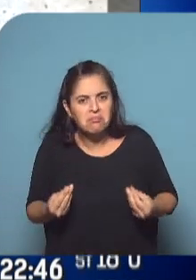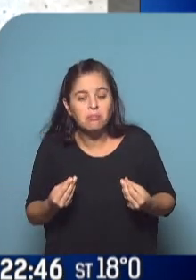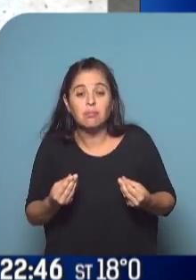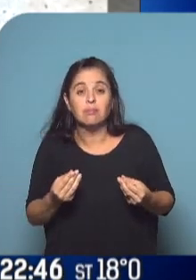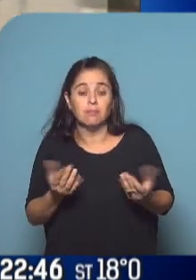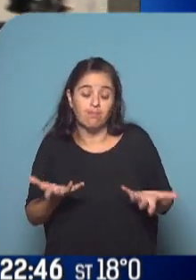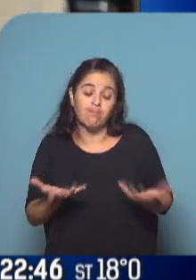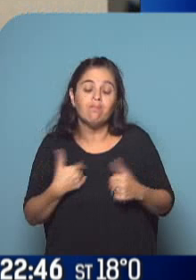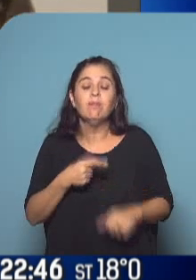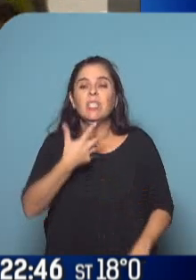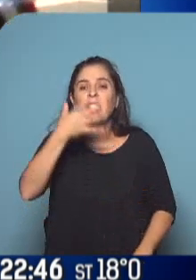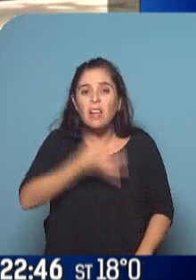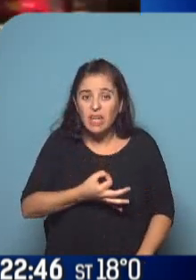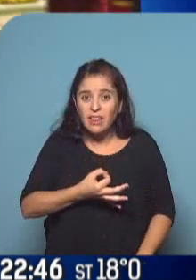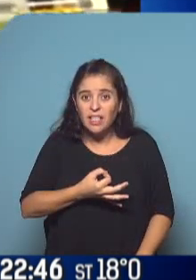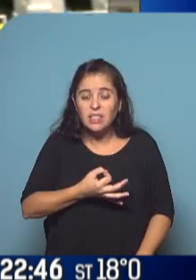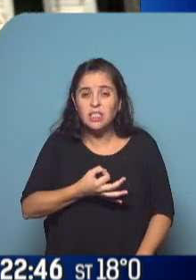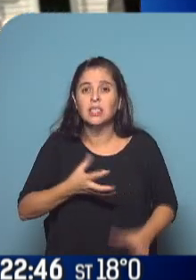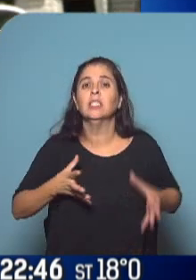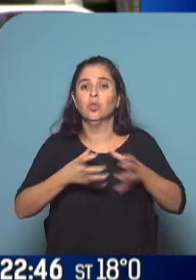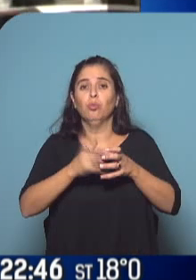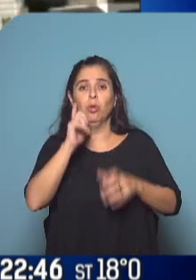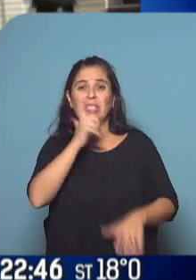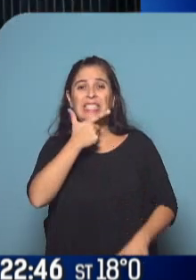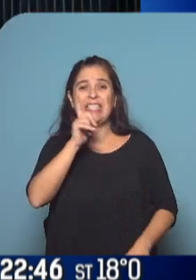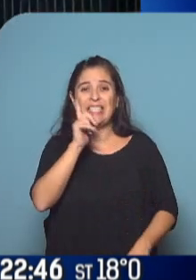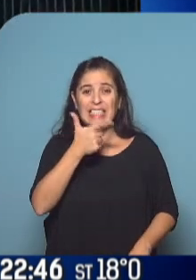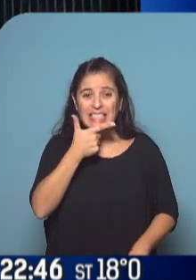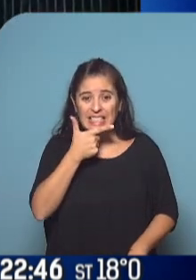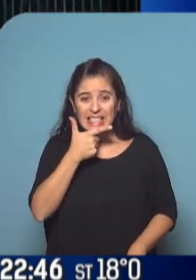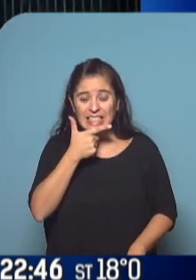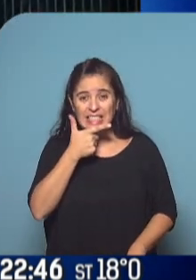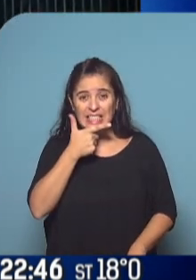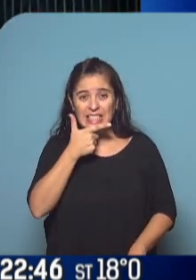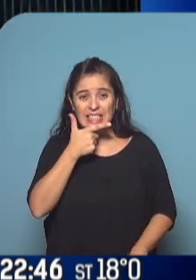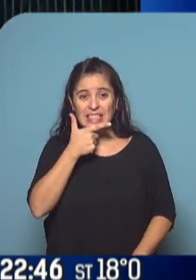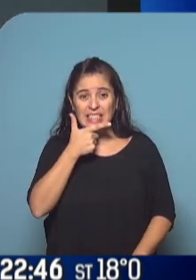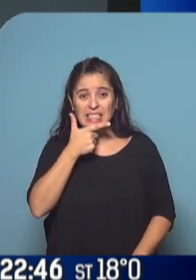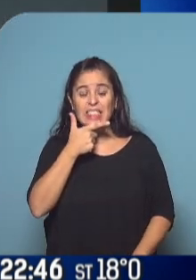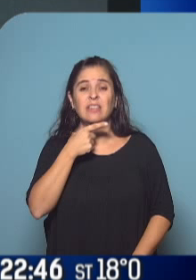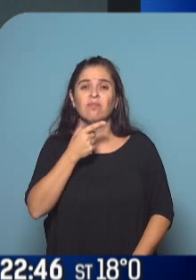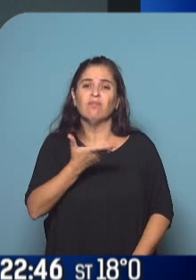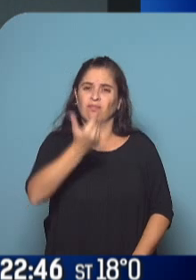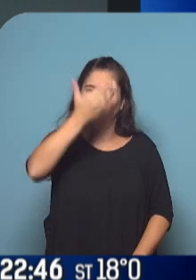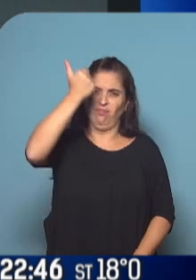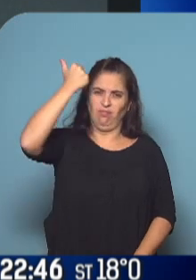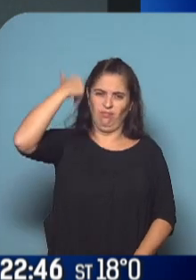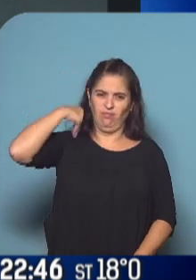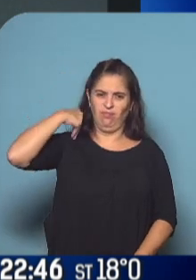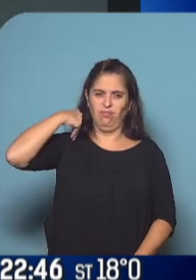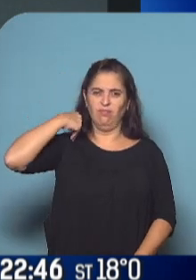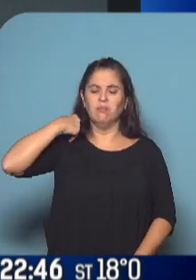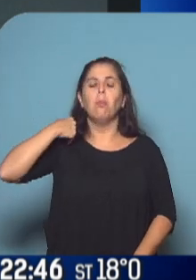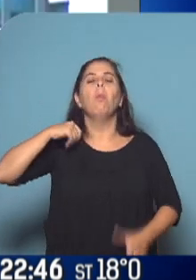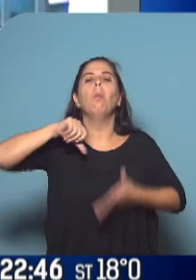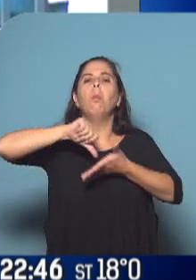sido acorralado militar y territorialmente en las zonas que llegó a ocupar y a dominar en Siria y